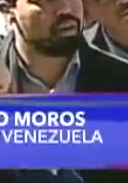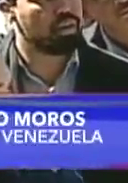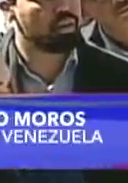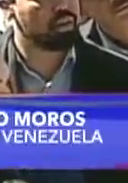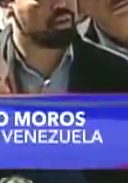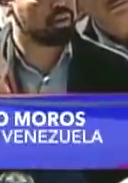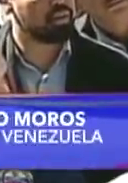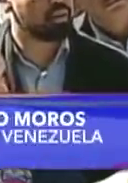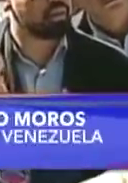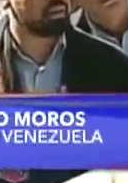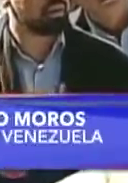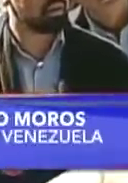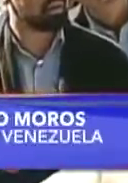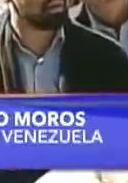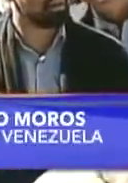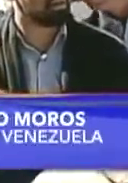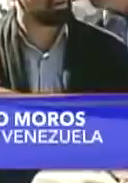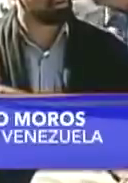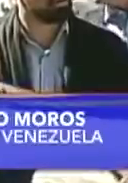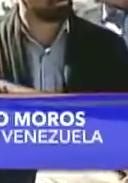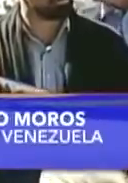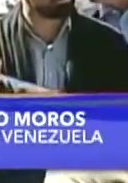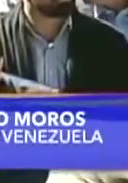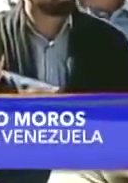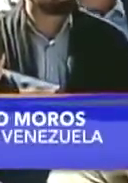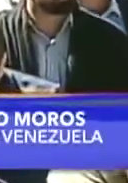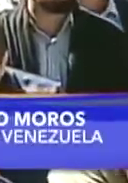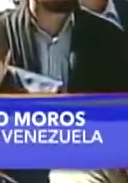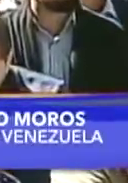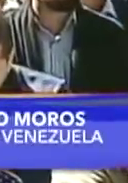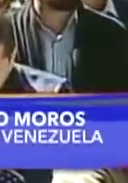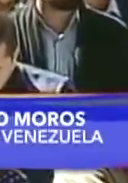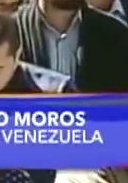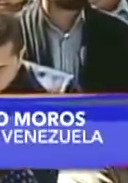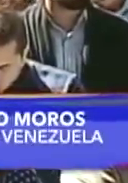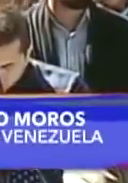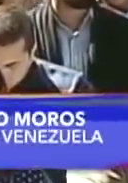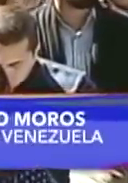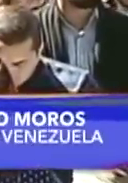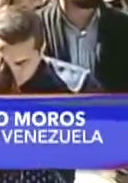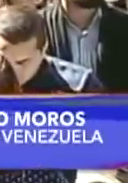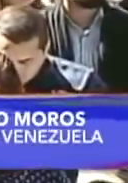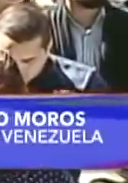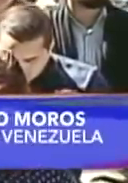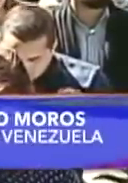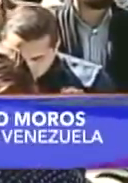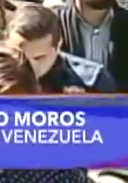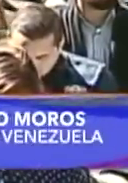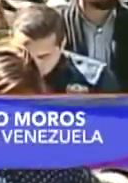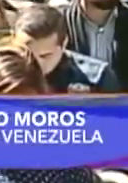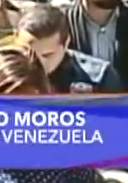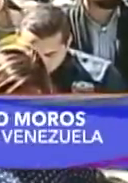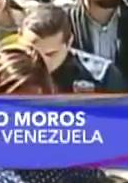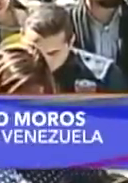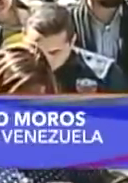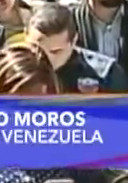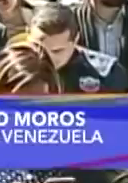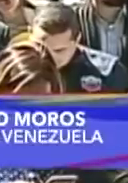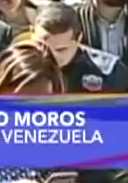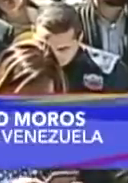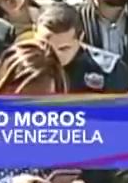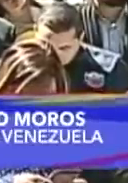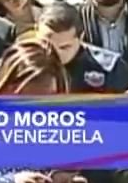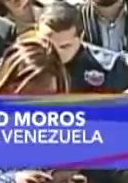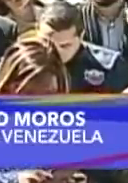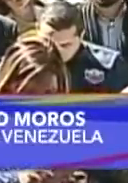estos 20 años, la mano amiga, el respaldo solidario, la atención al pueblo venezolano, sobre todo en estos